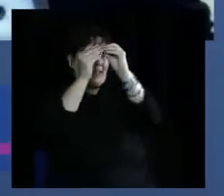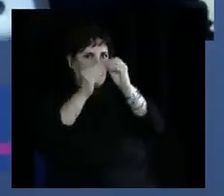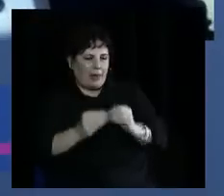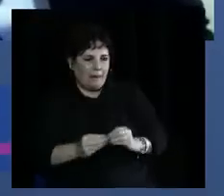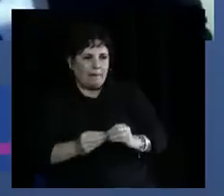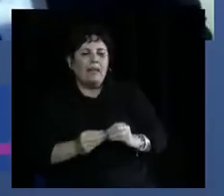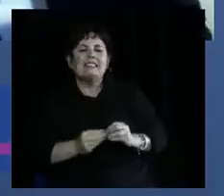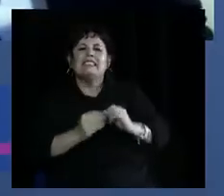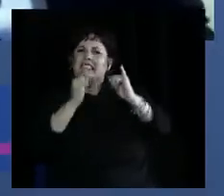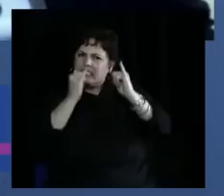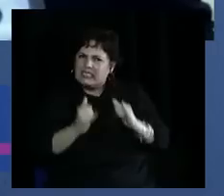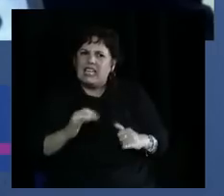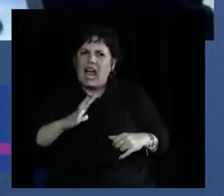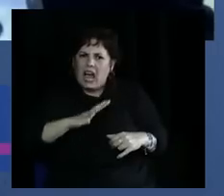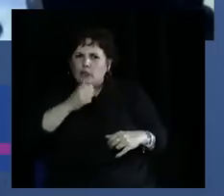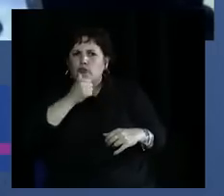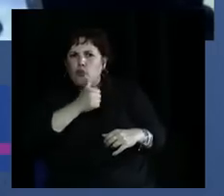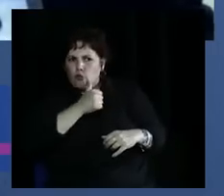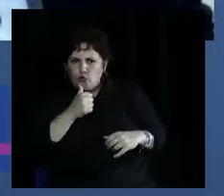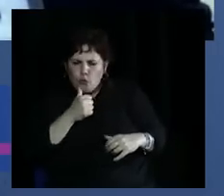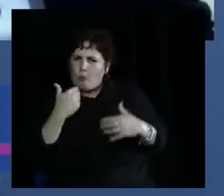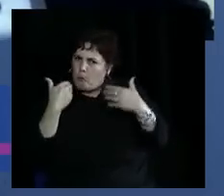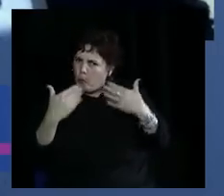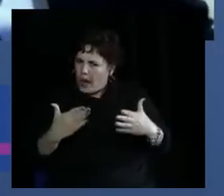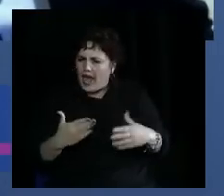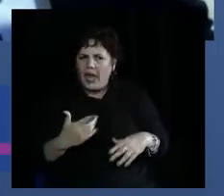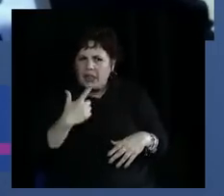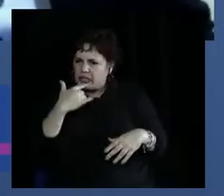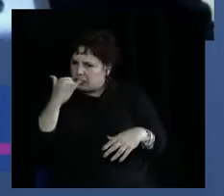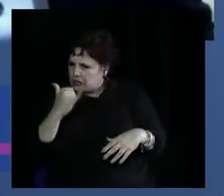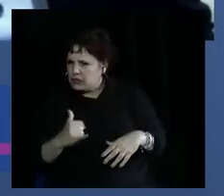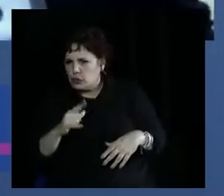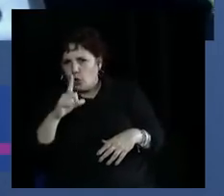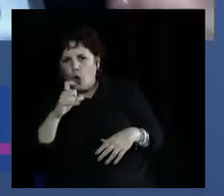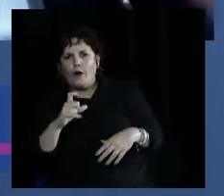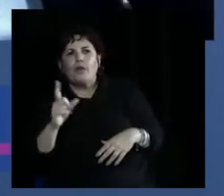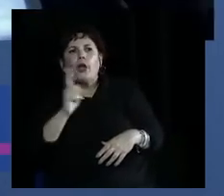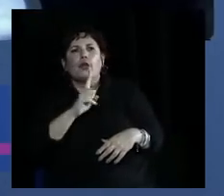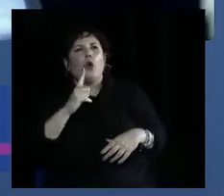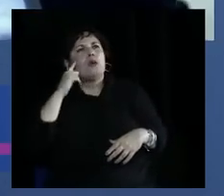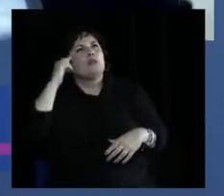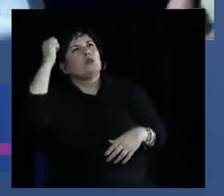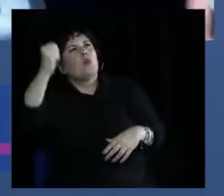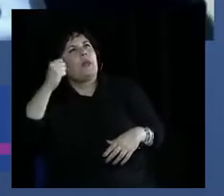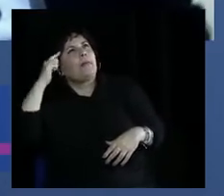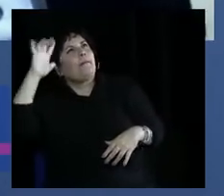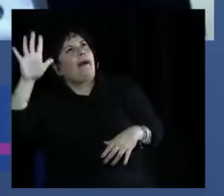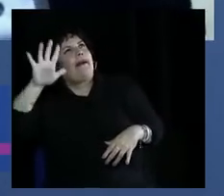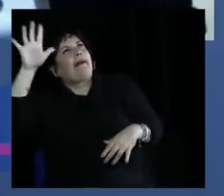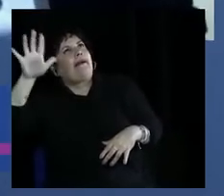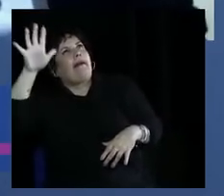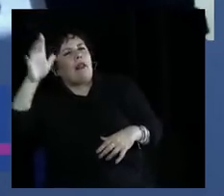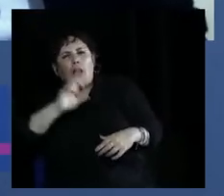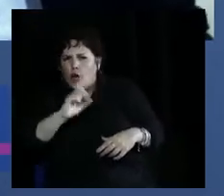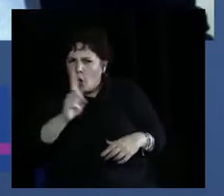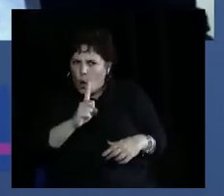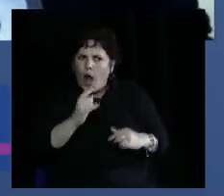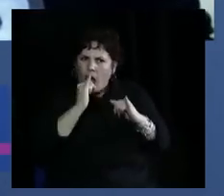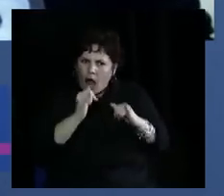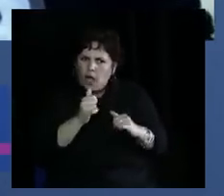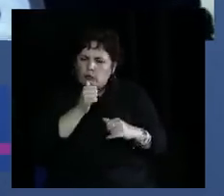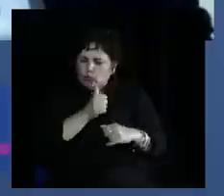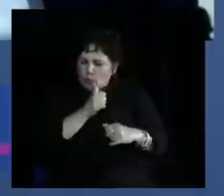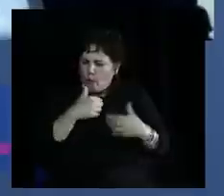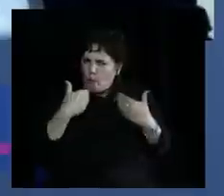que hay soluciones viables. No me refiero a utópicas o maximalistas, sino a salidas